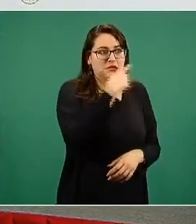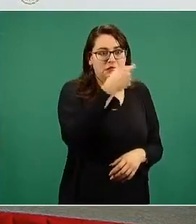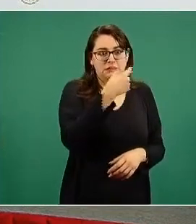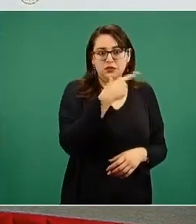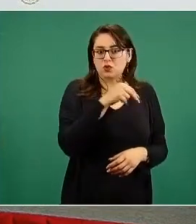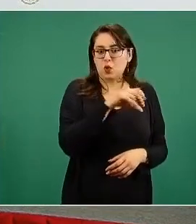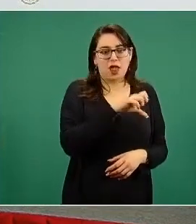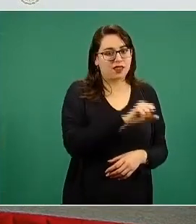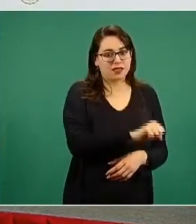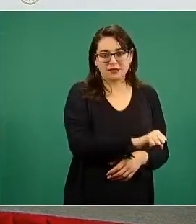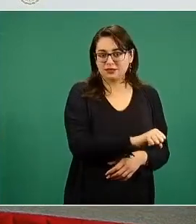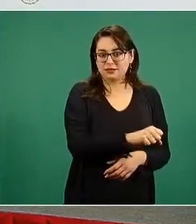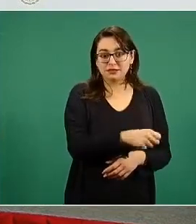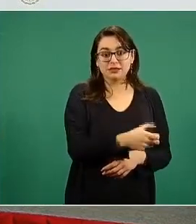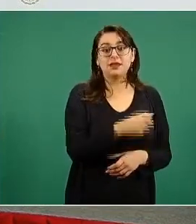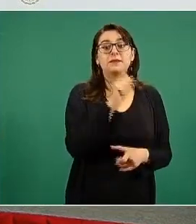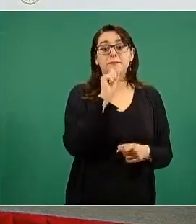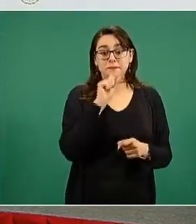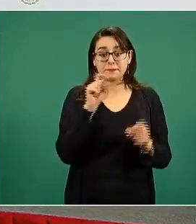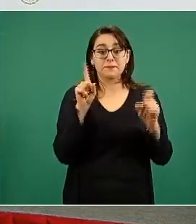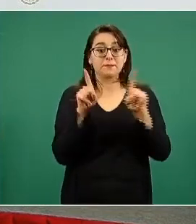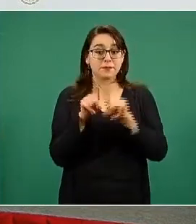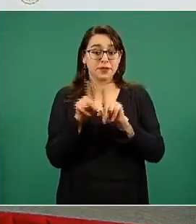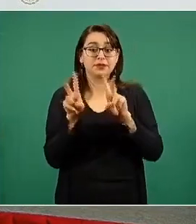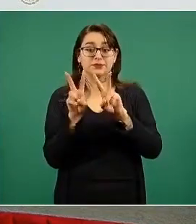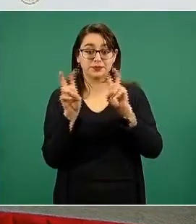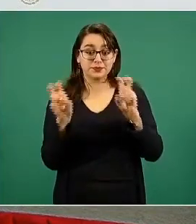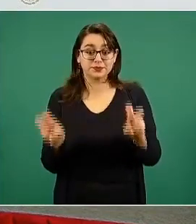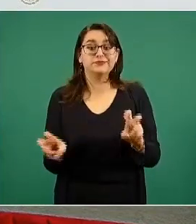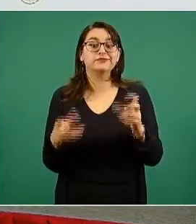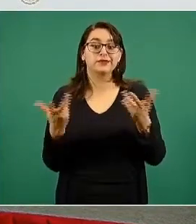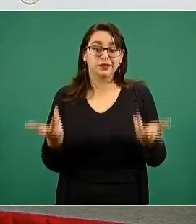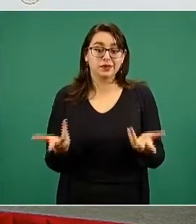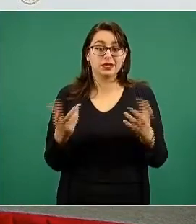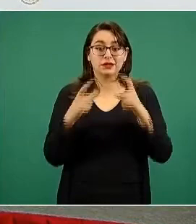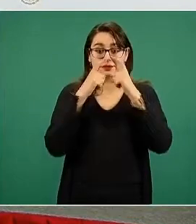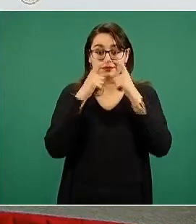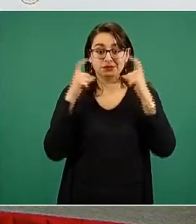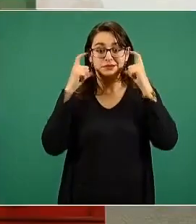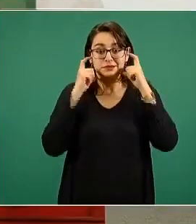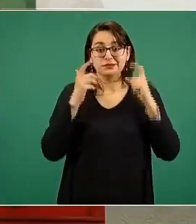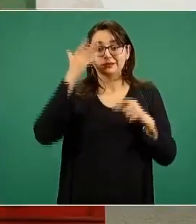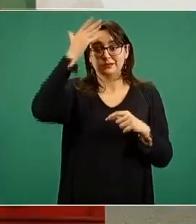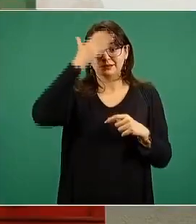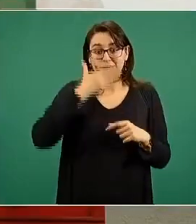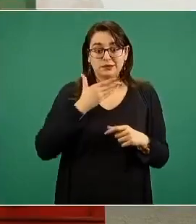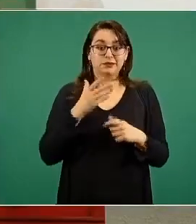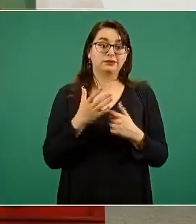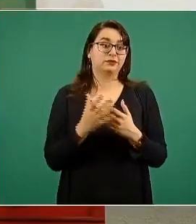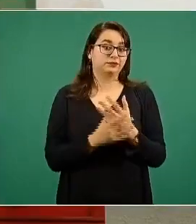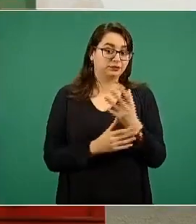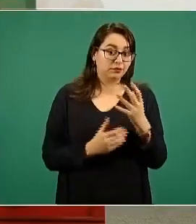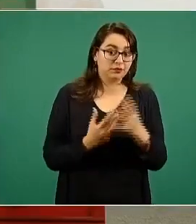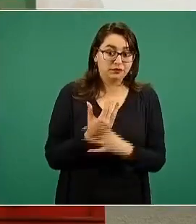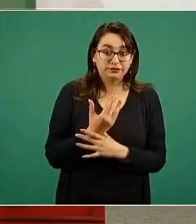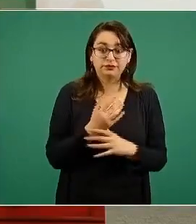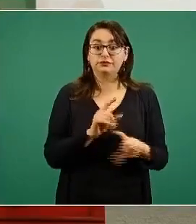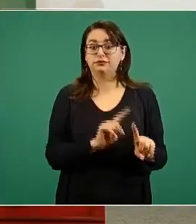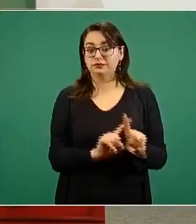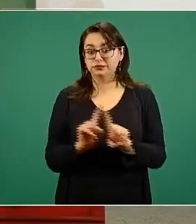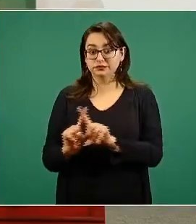Así ha sido también la demanda de equipo de protección personal. Equipo de protección personal que